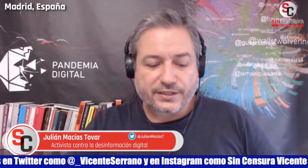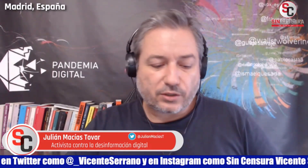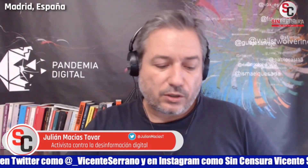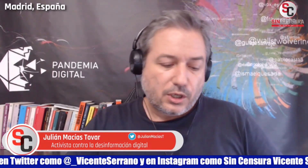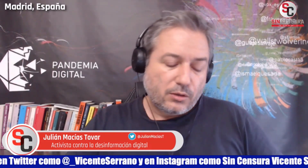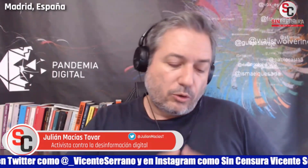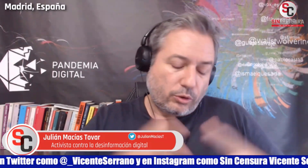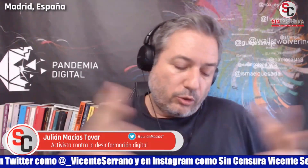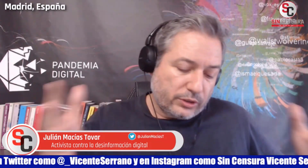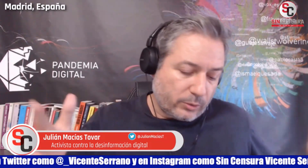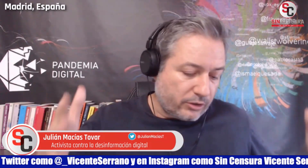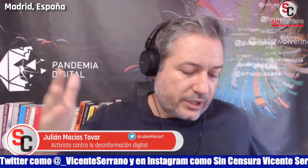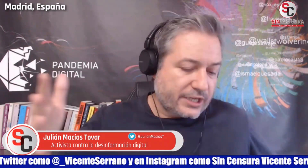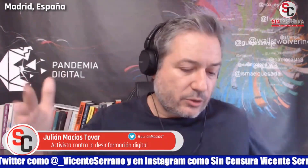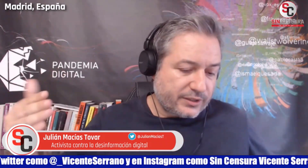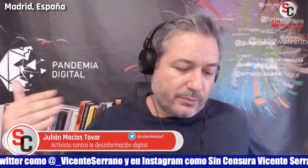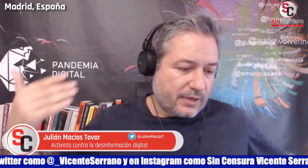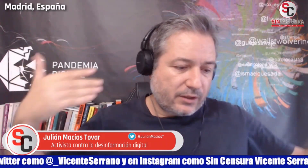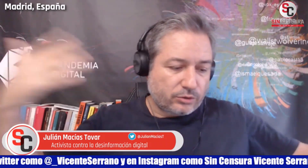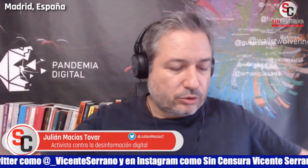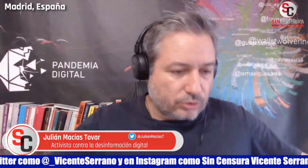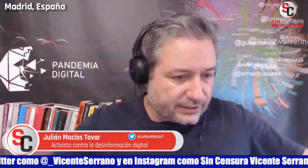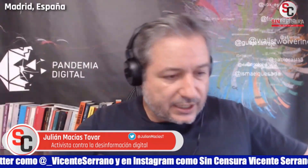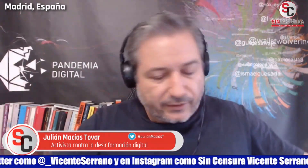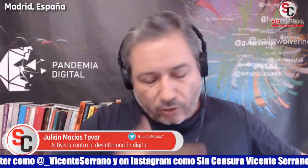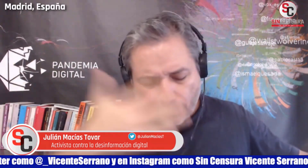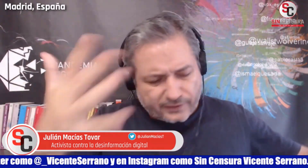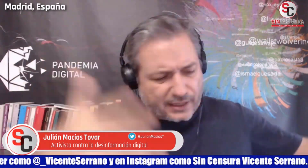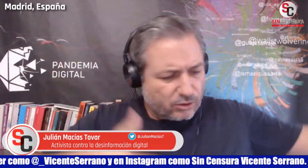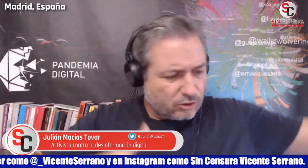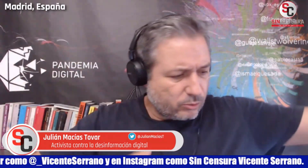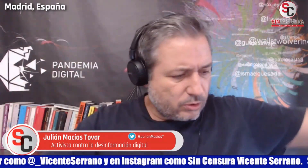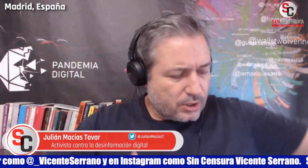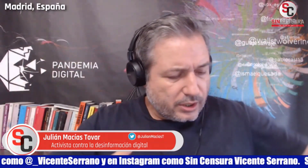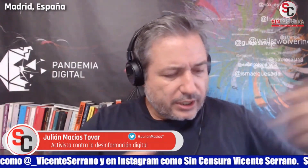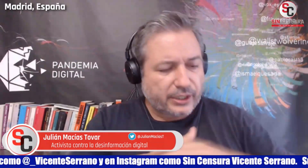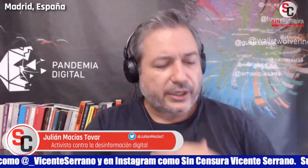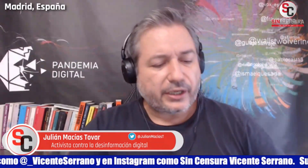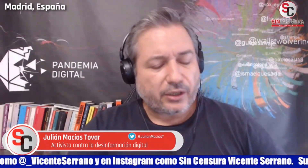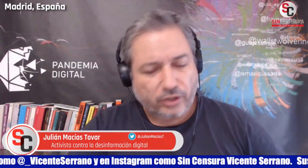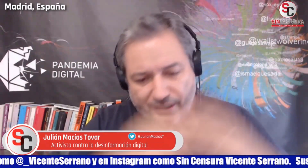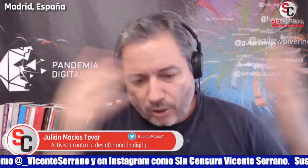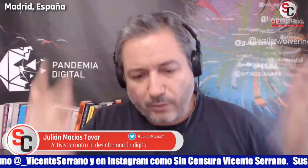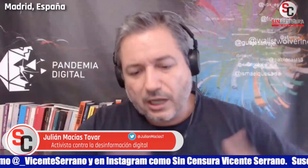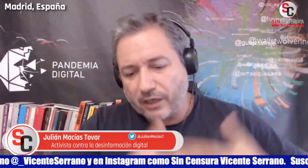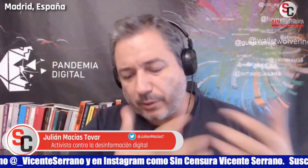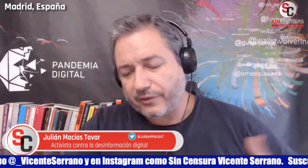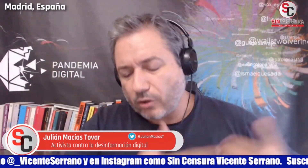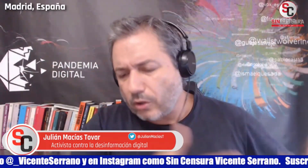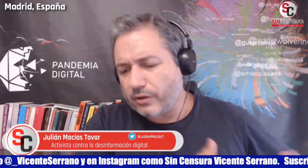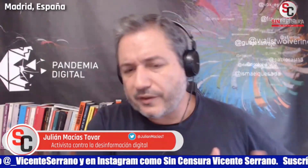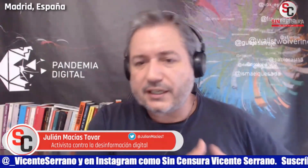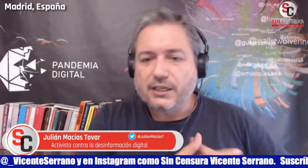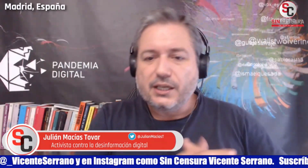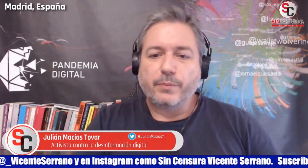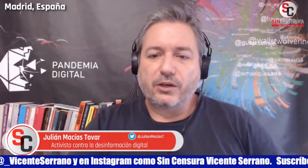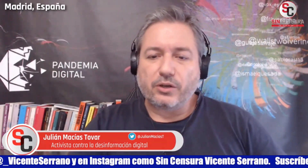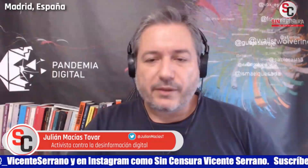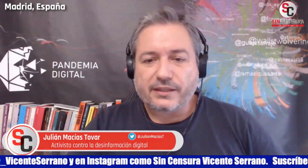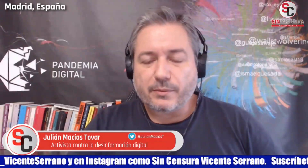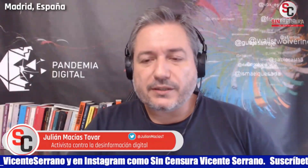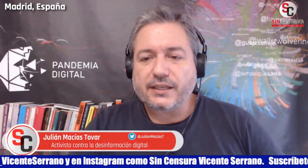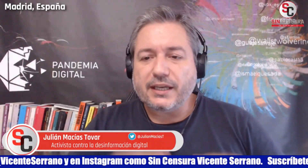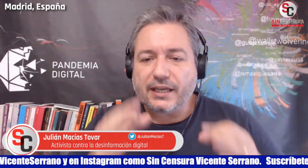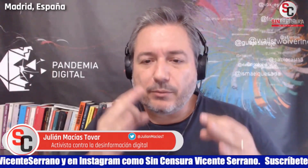México nunca haya sido, o en los últimos años no haya sido víctima de otros ataques de golpes de Estado como lo que ya hemos hablado de la Operación Cóndor, etcétera,